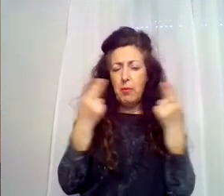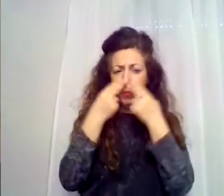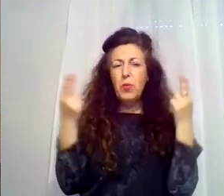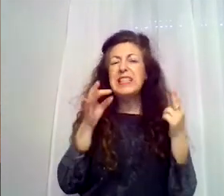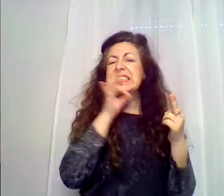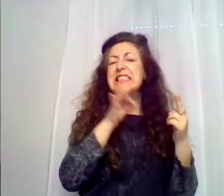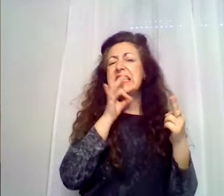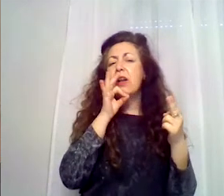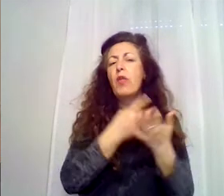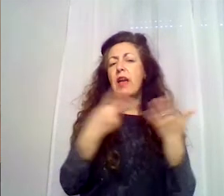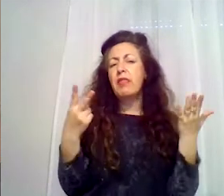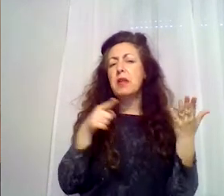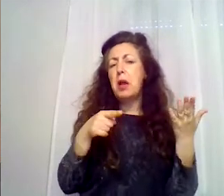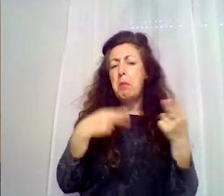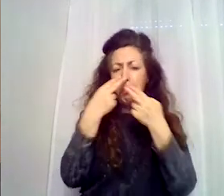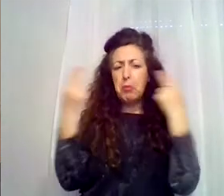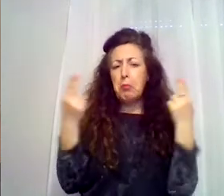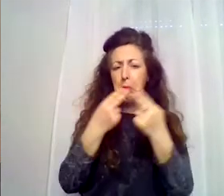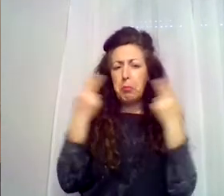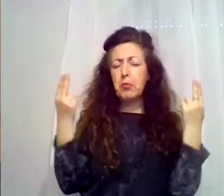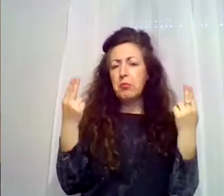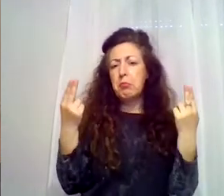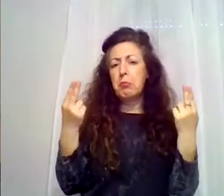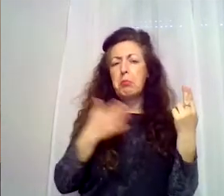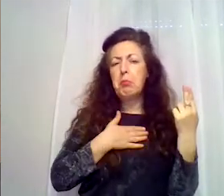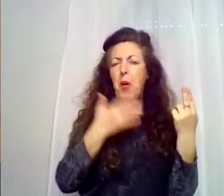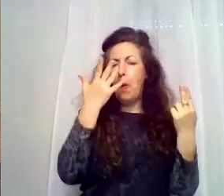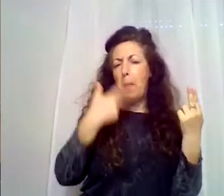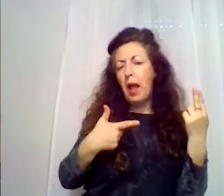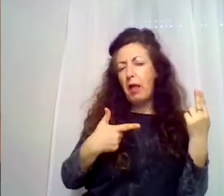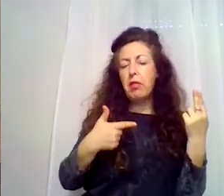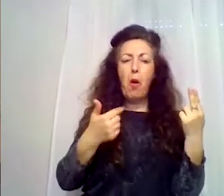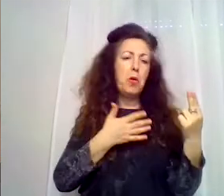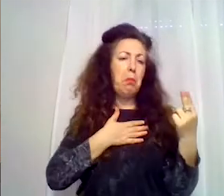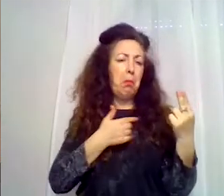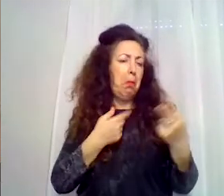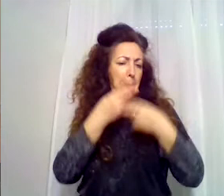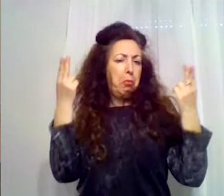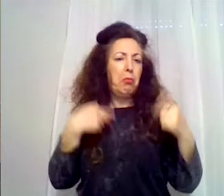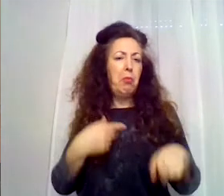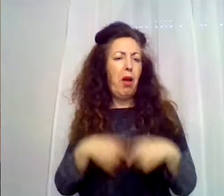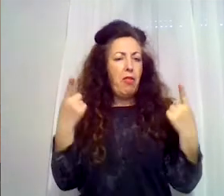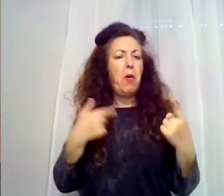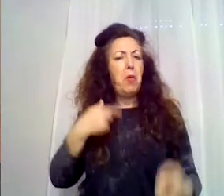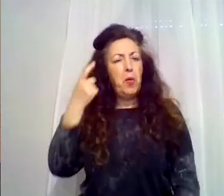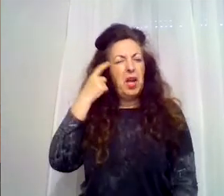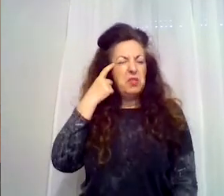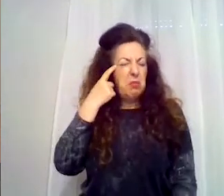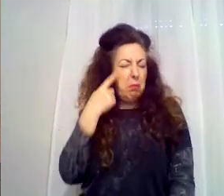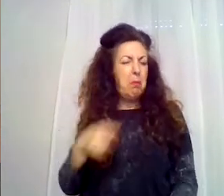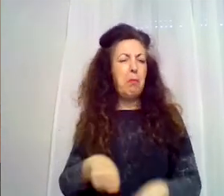en un teórico que escribía en latín, que era el Pierre